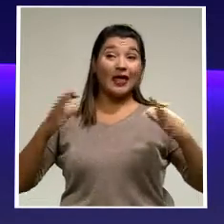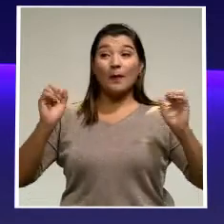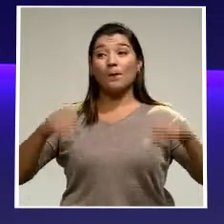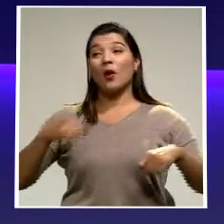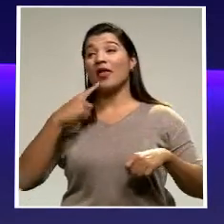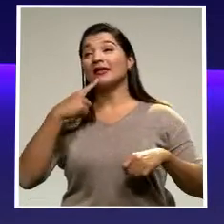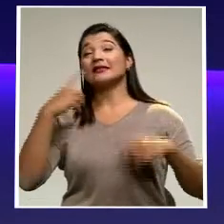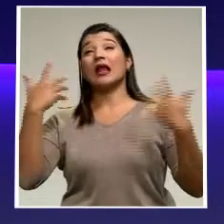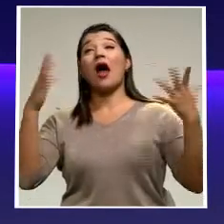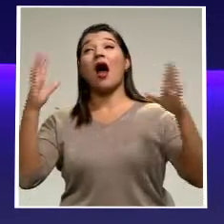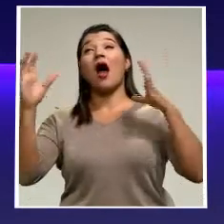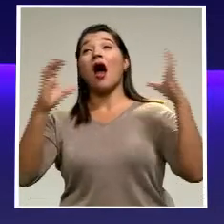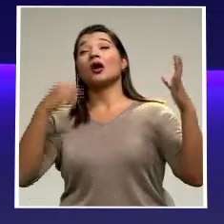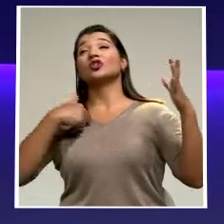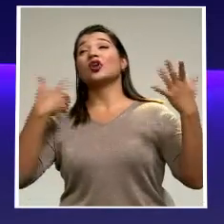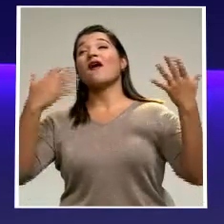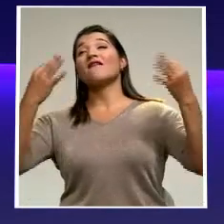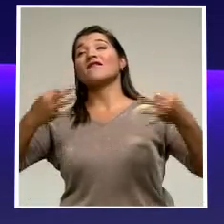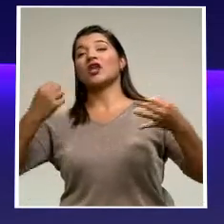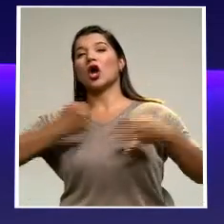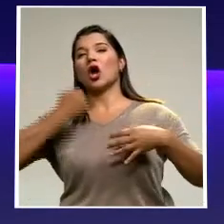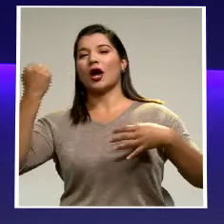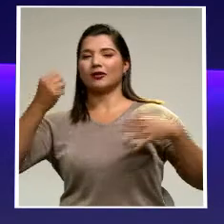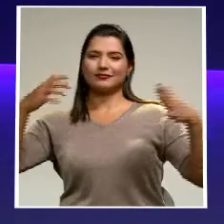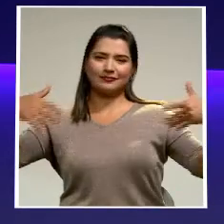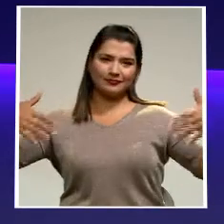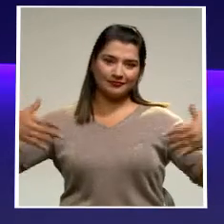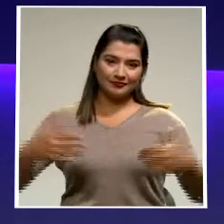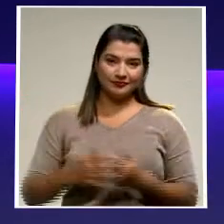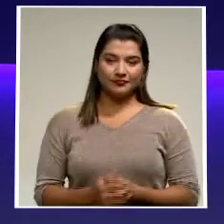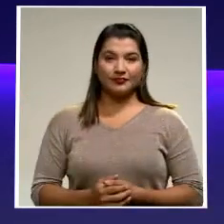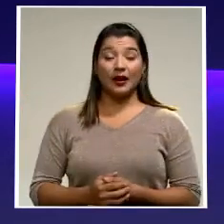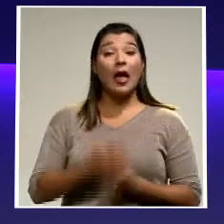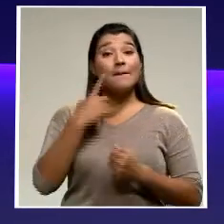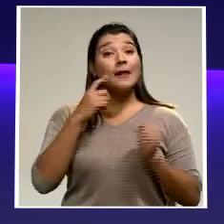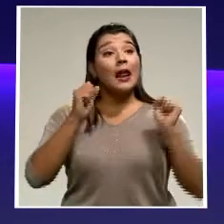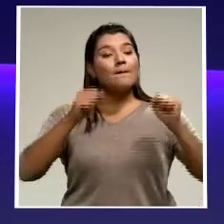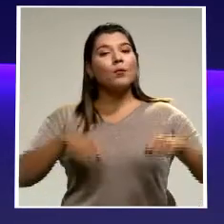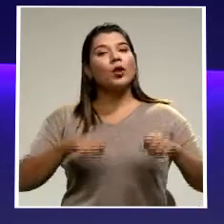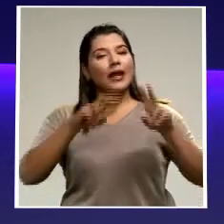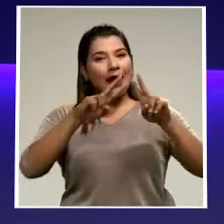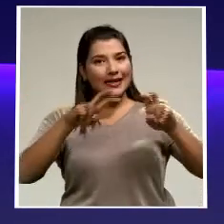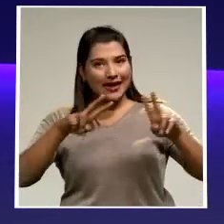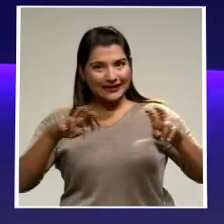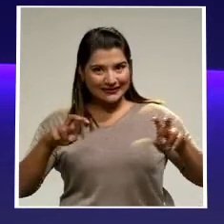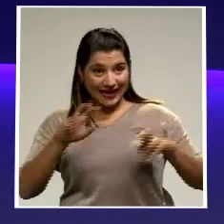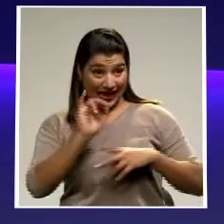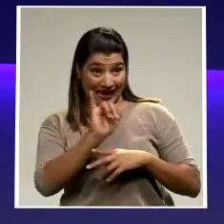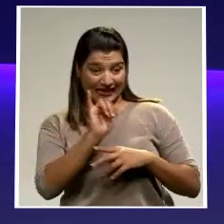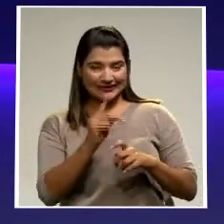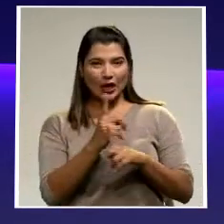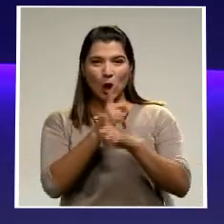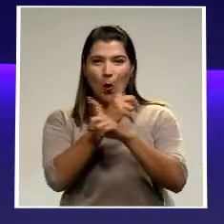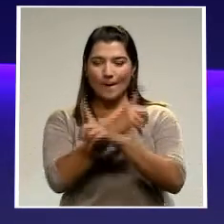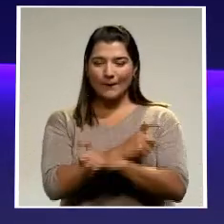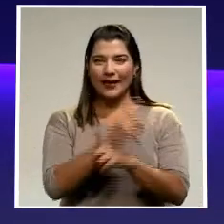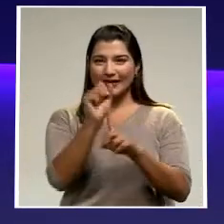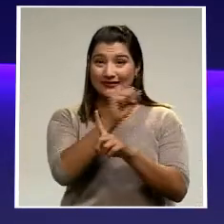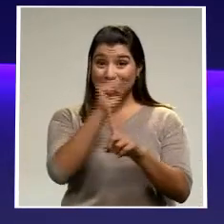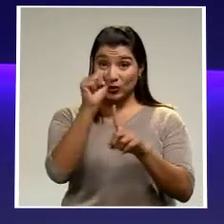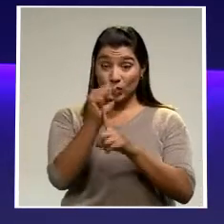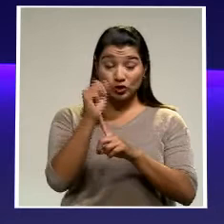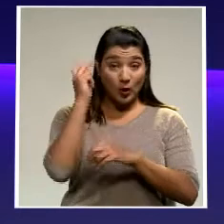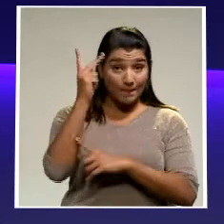Como dicen en el fútbol, no se repartan nada. Para analizar este complejísimo panorama